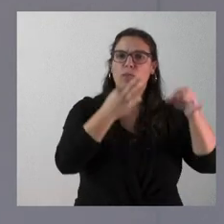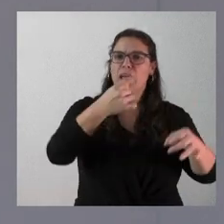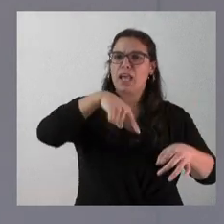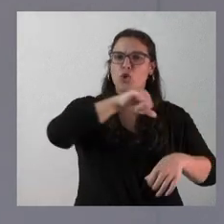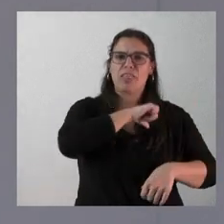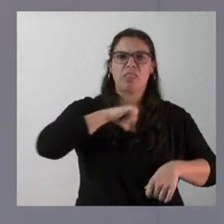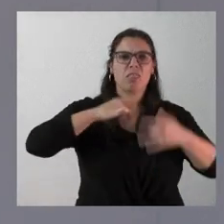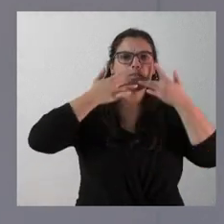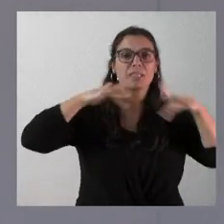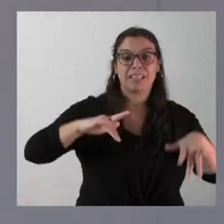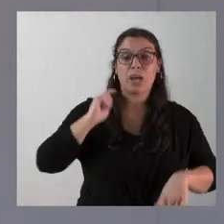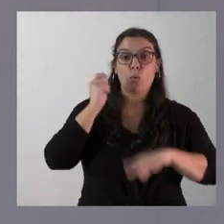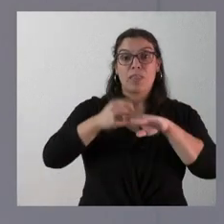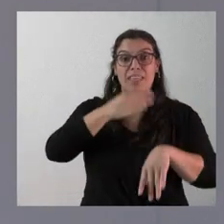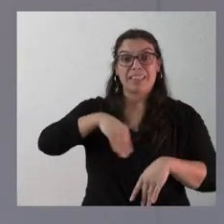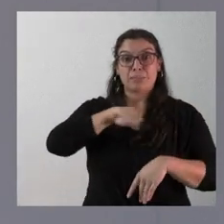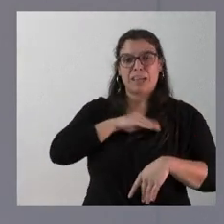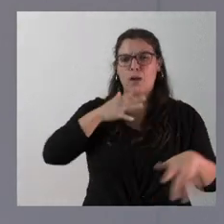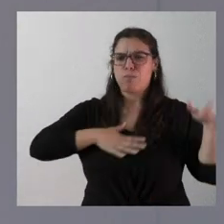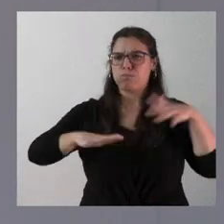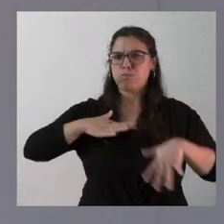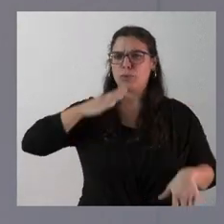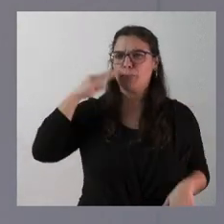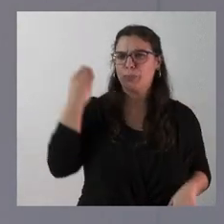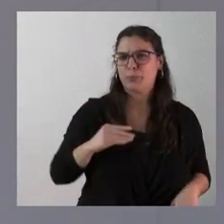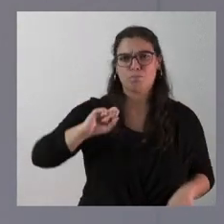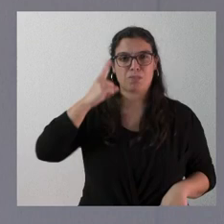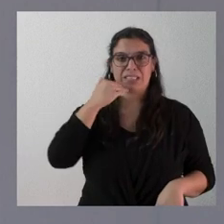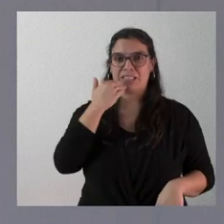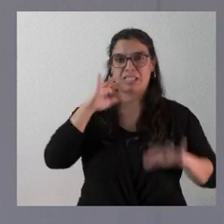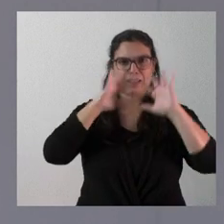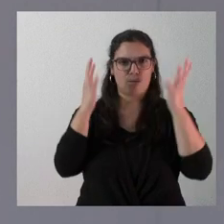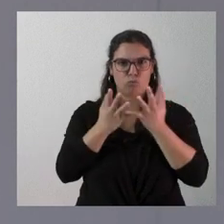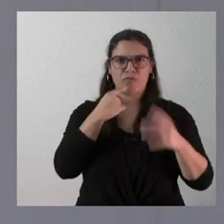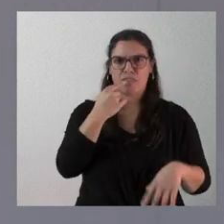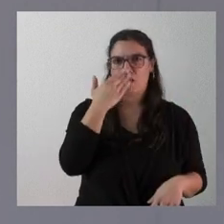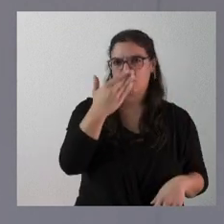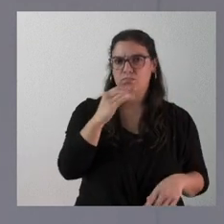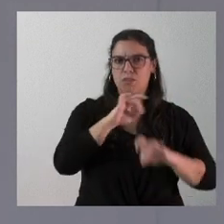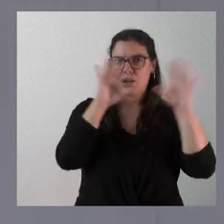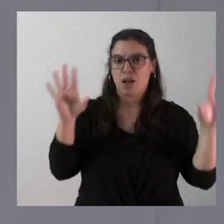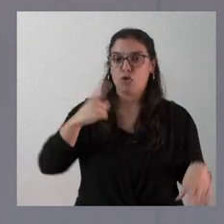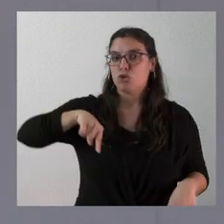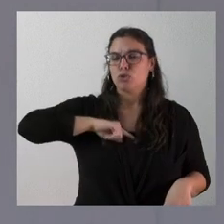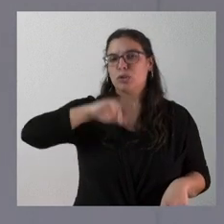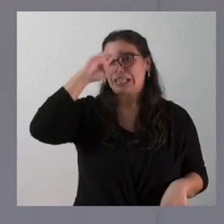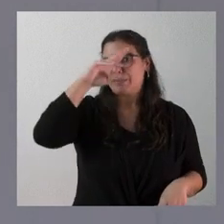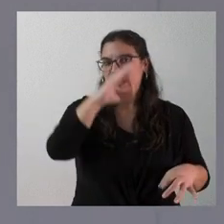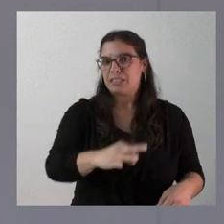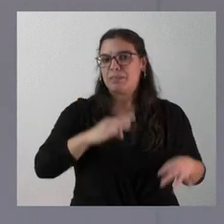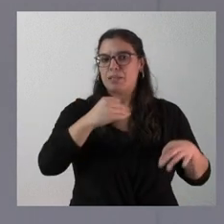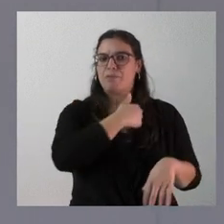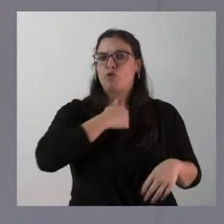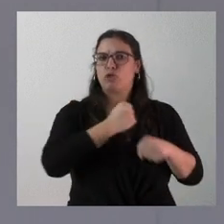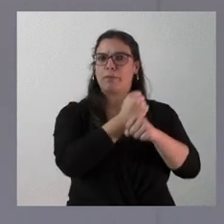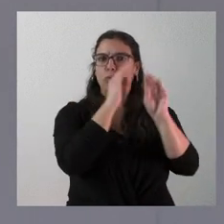de España están entre los mejores preparados del mundo lo queremos decir muy claro Y nosotros siempre hemos respetado la tarea de